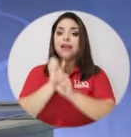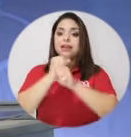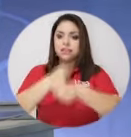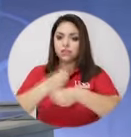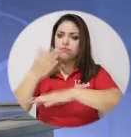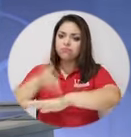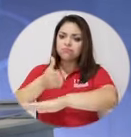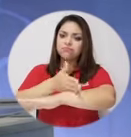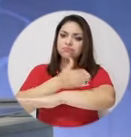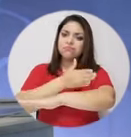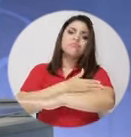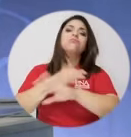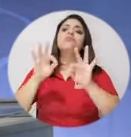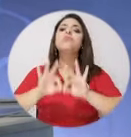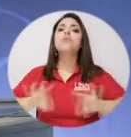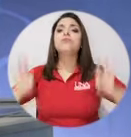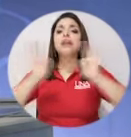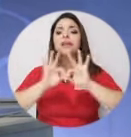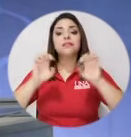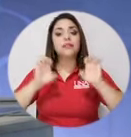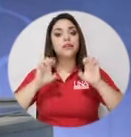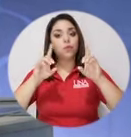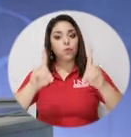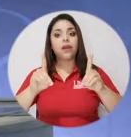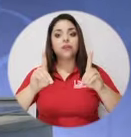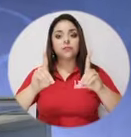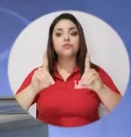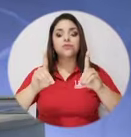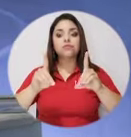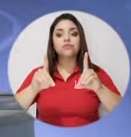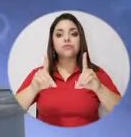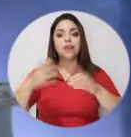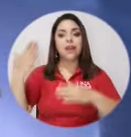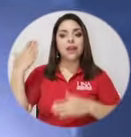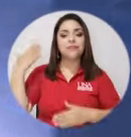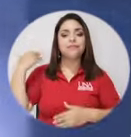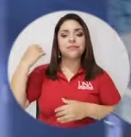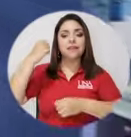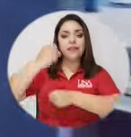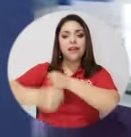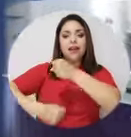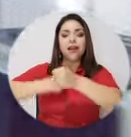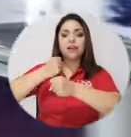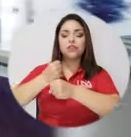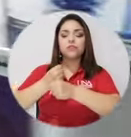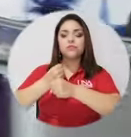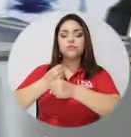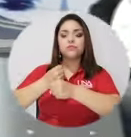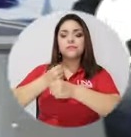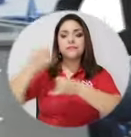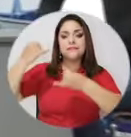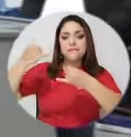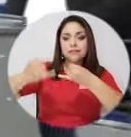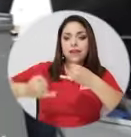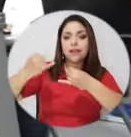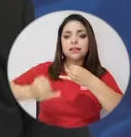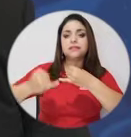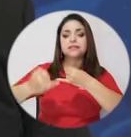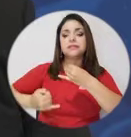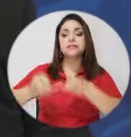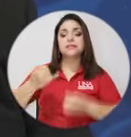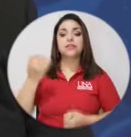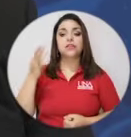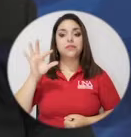muy importantes en educación que tienen sus raíces a finales del siglo XIX.